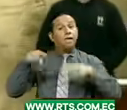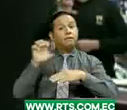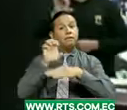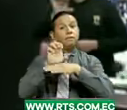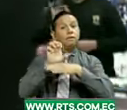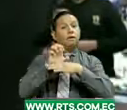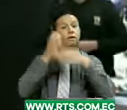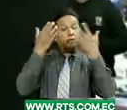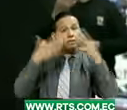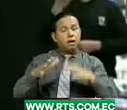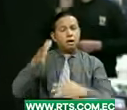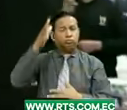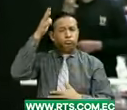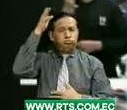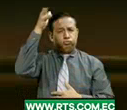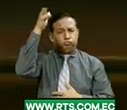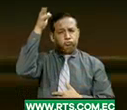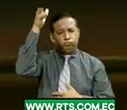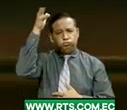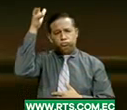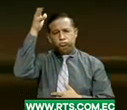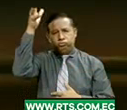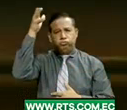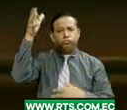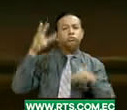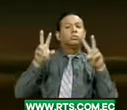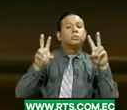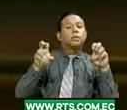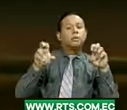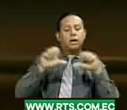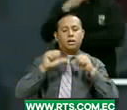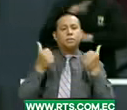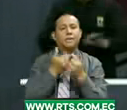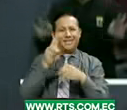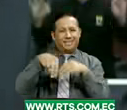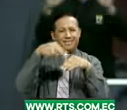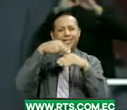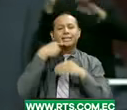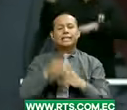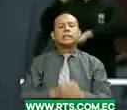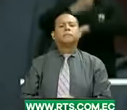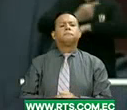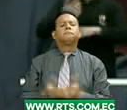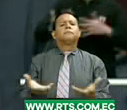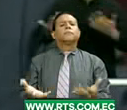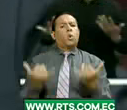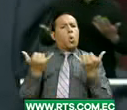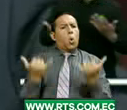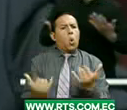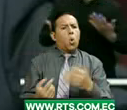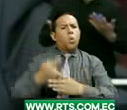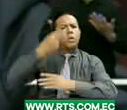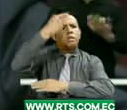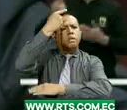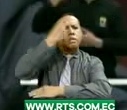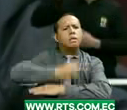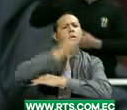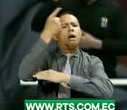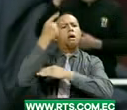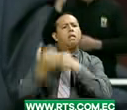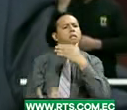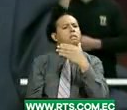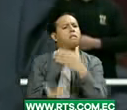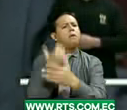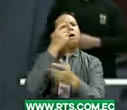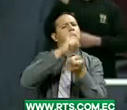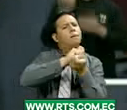su discurso a la nación en el Pleno de la Asamblea Nacional. Es un día de renovación, porque